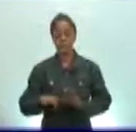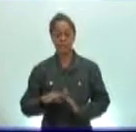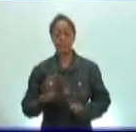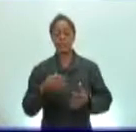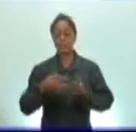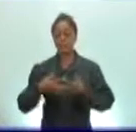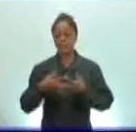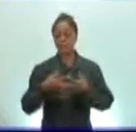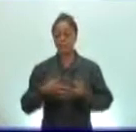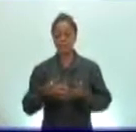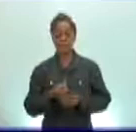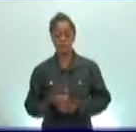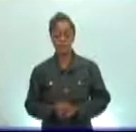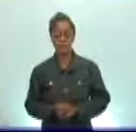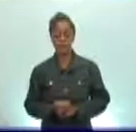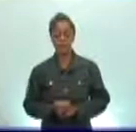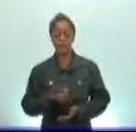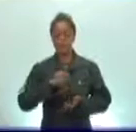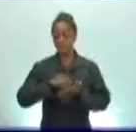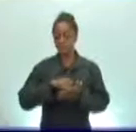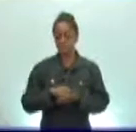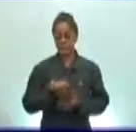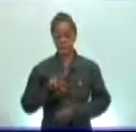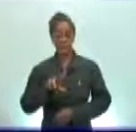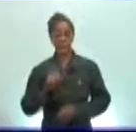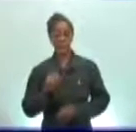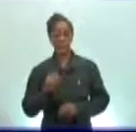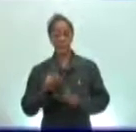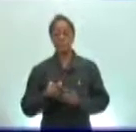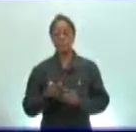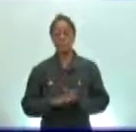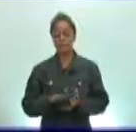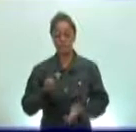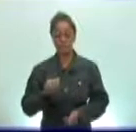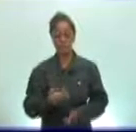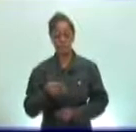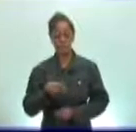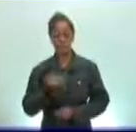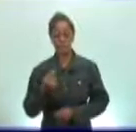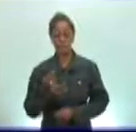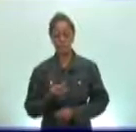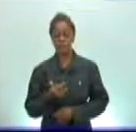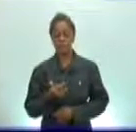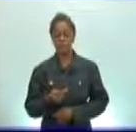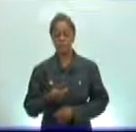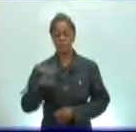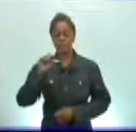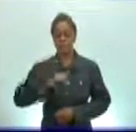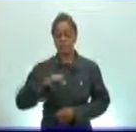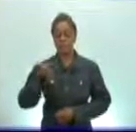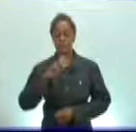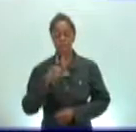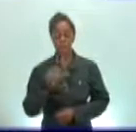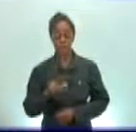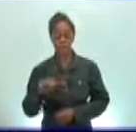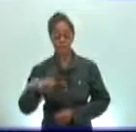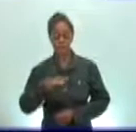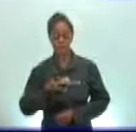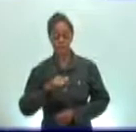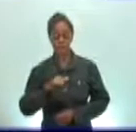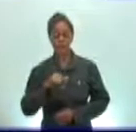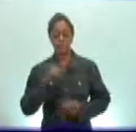Estados Unidos. Se firmaron nuevos tratados, pero a su vez los males sociales también se